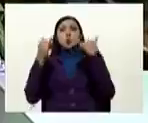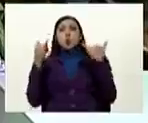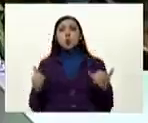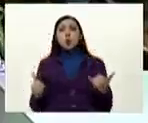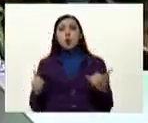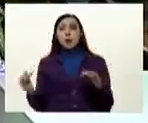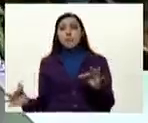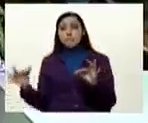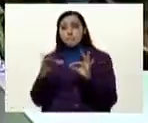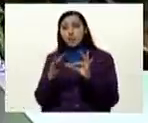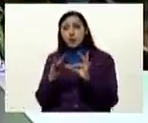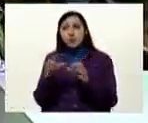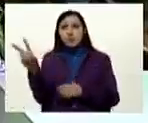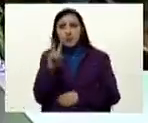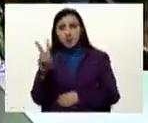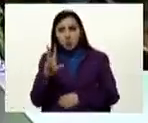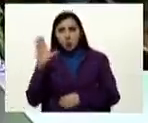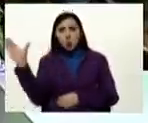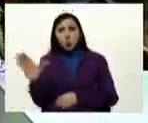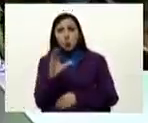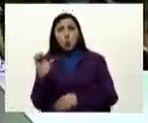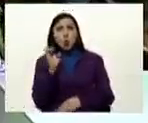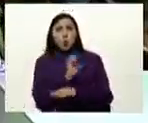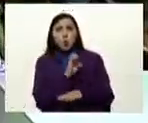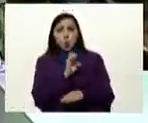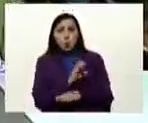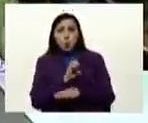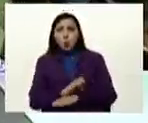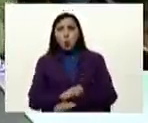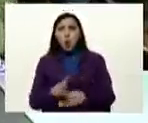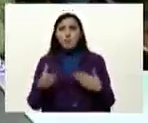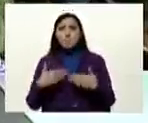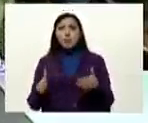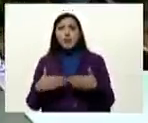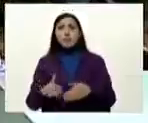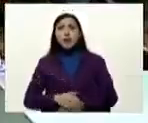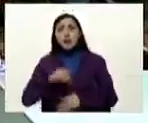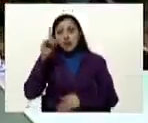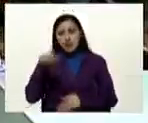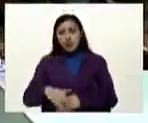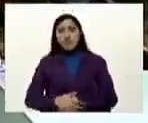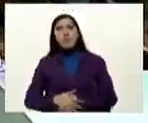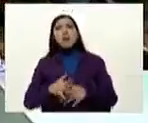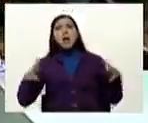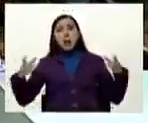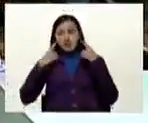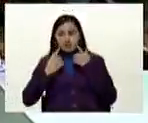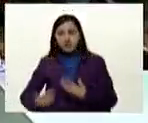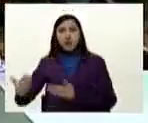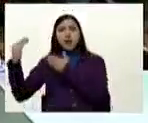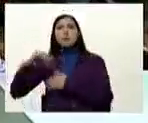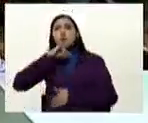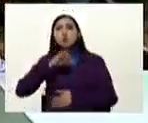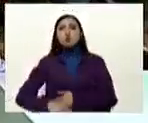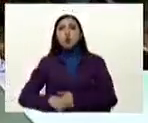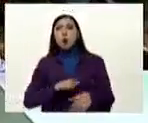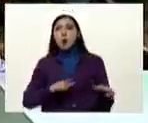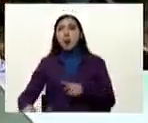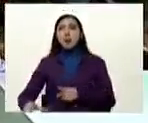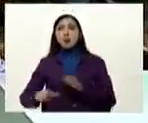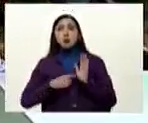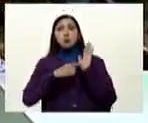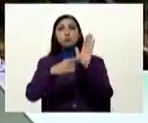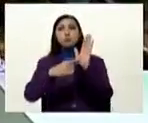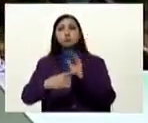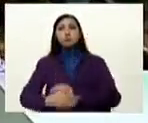Venezuela, Colombia, Ecuador y Panamá, la Gran Colombia. Vamos a ver este video. ¿Estamos listos?